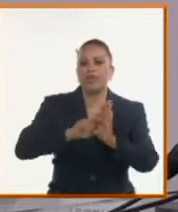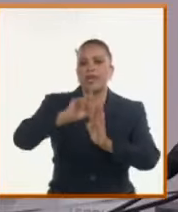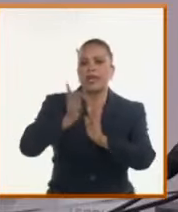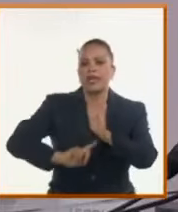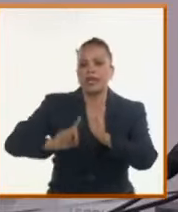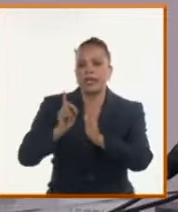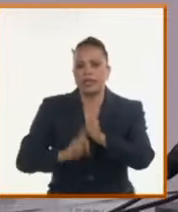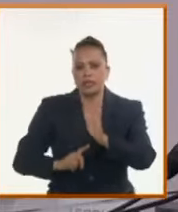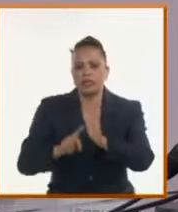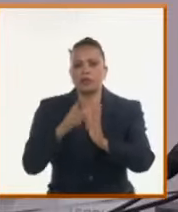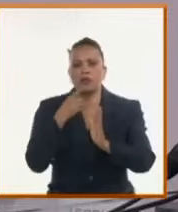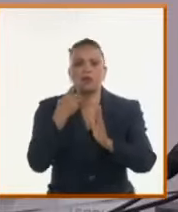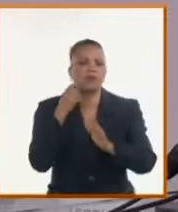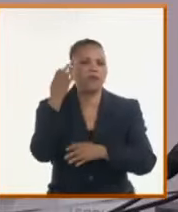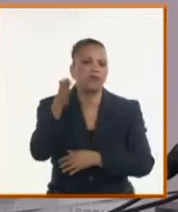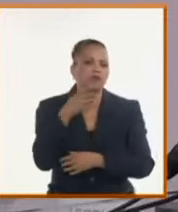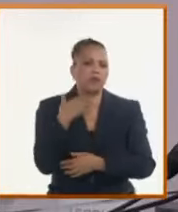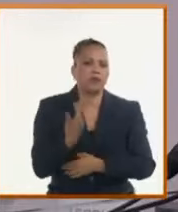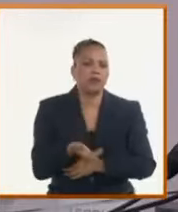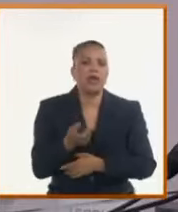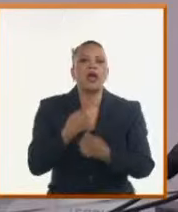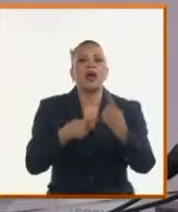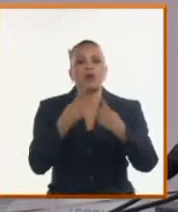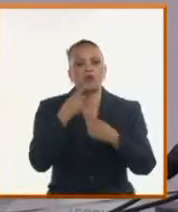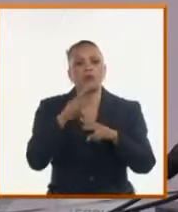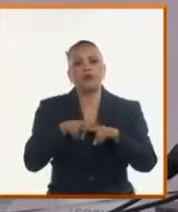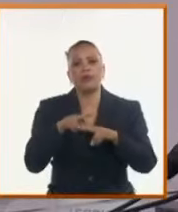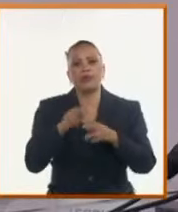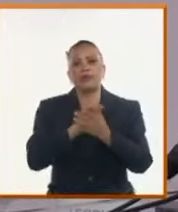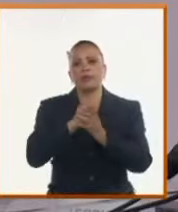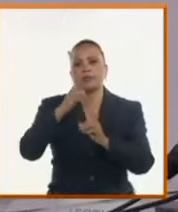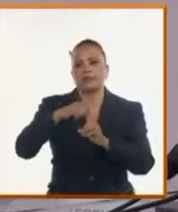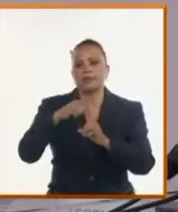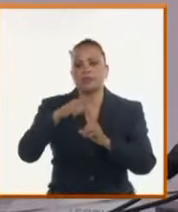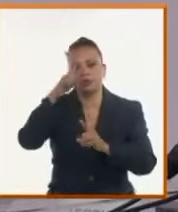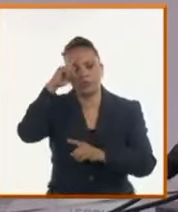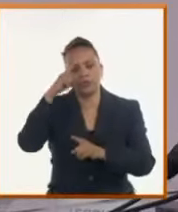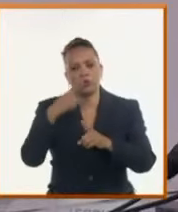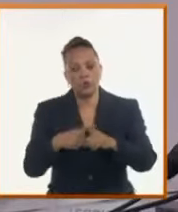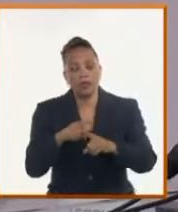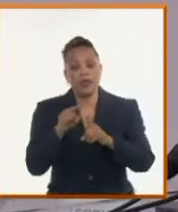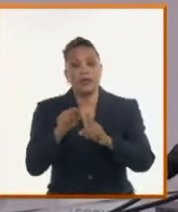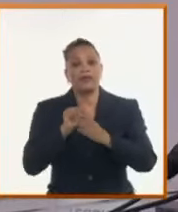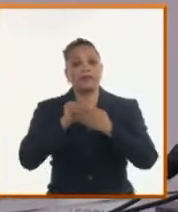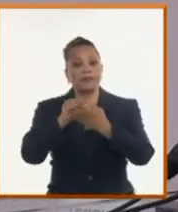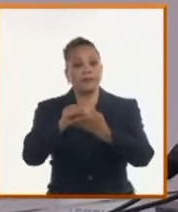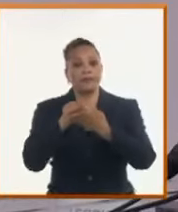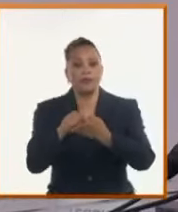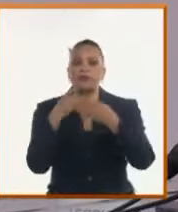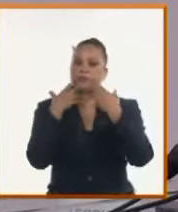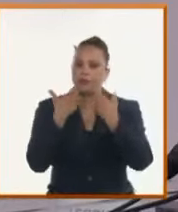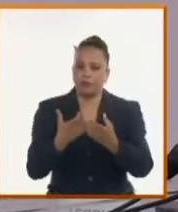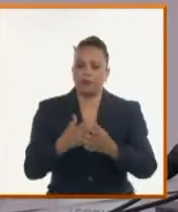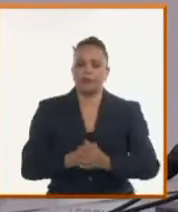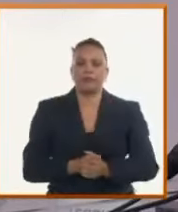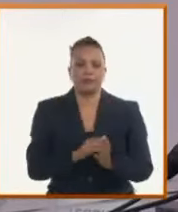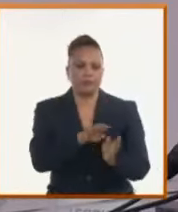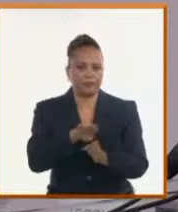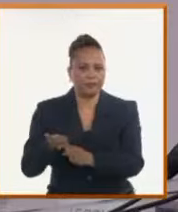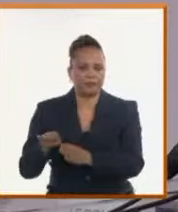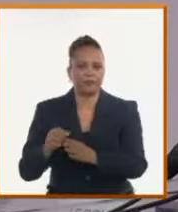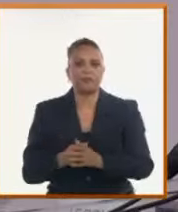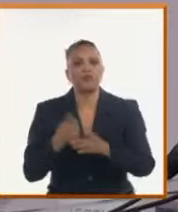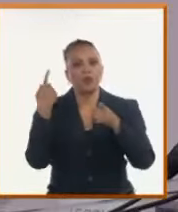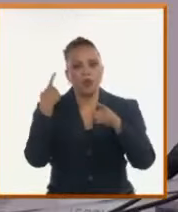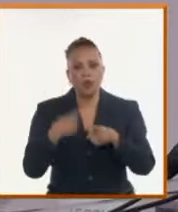tren de jersi para nadie es un secreto que para muchos habaneros matanceros y Santa cruceño ese servicio es muy importante y sobre lo mismo